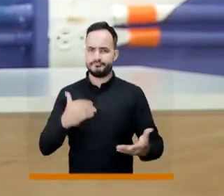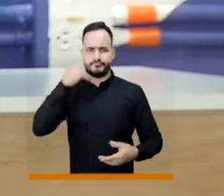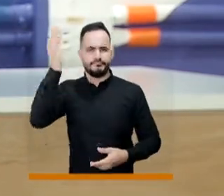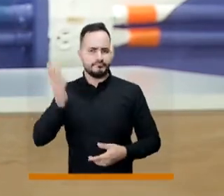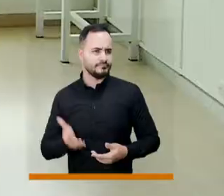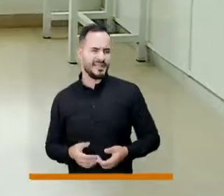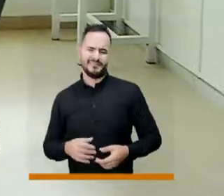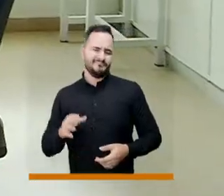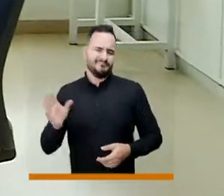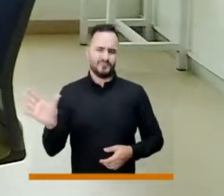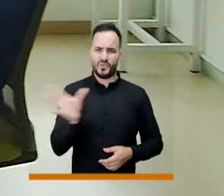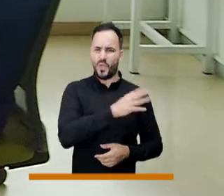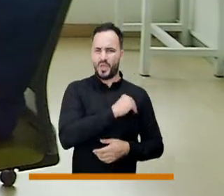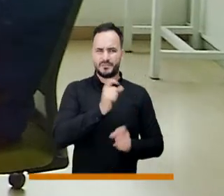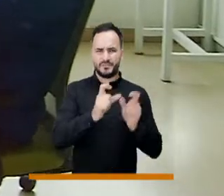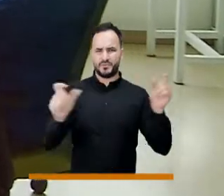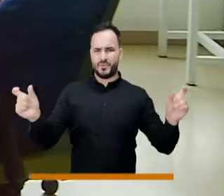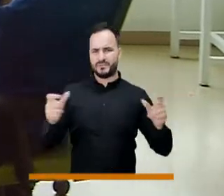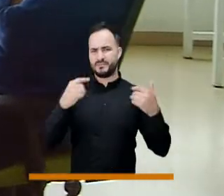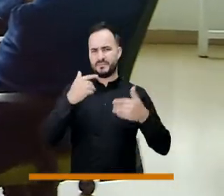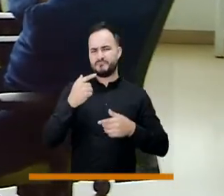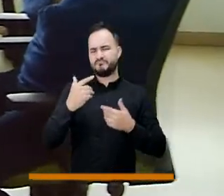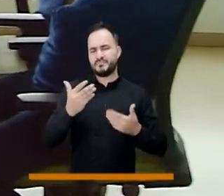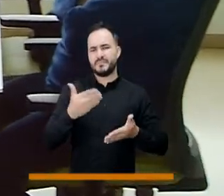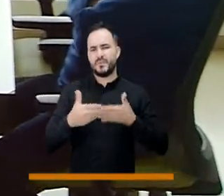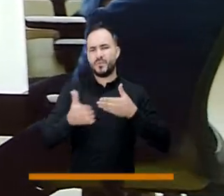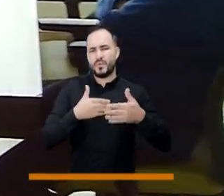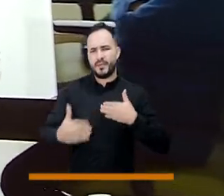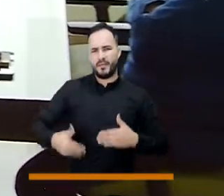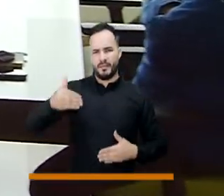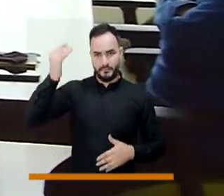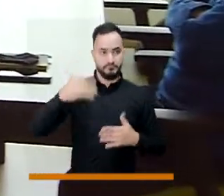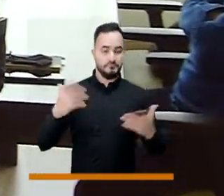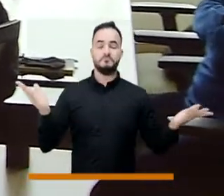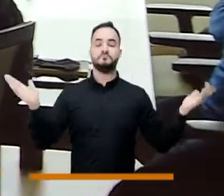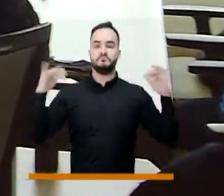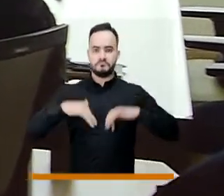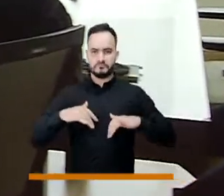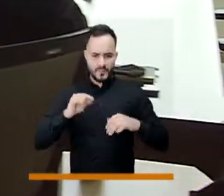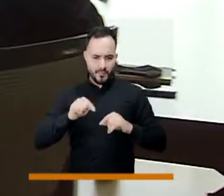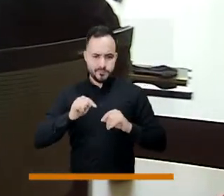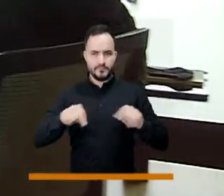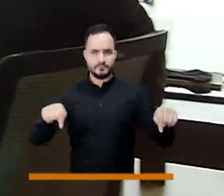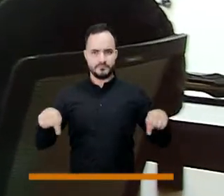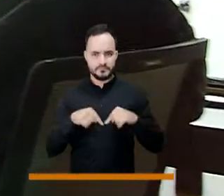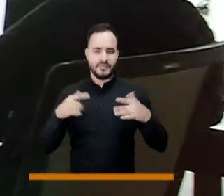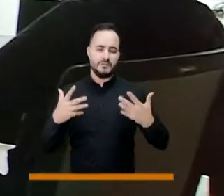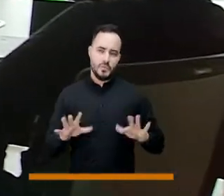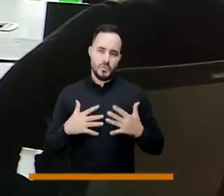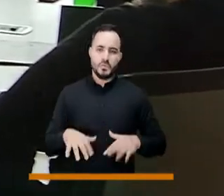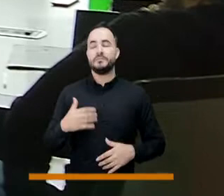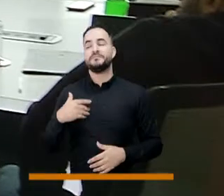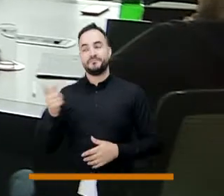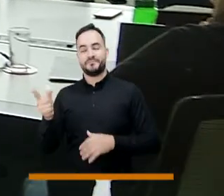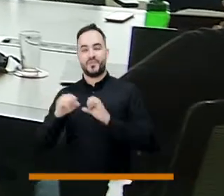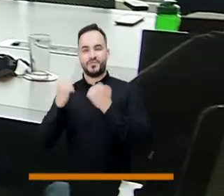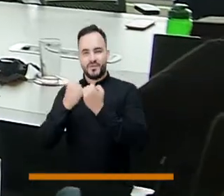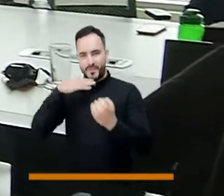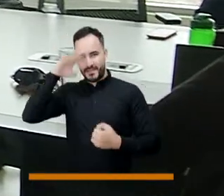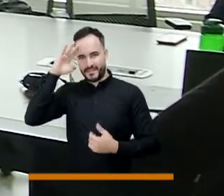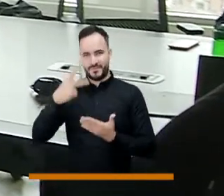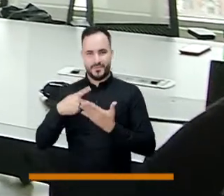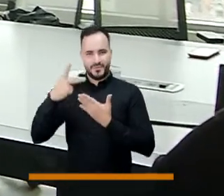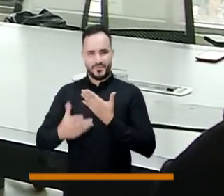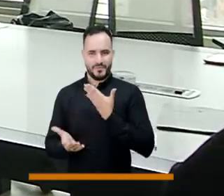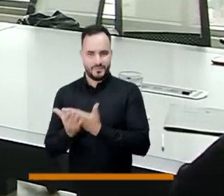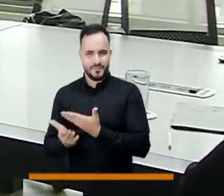los jóvenes, para los adultos, es decir, para todos los ciclos de vida, presenté en el Consejo de Medellín un